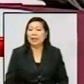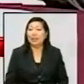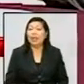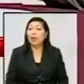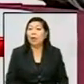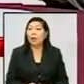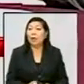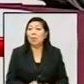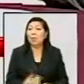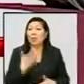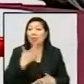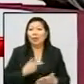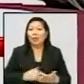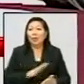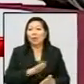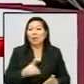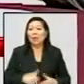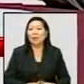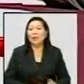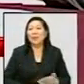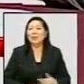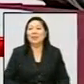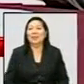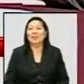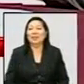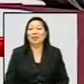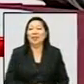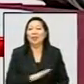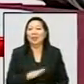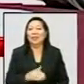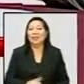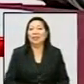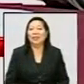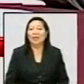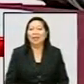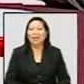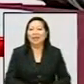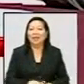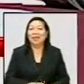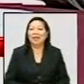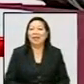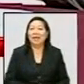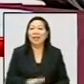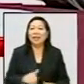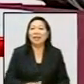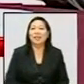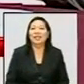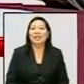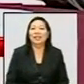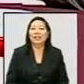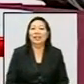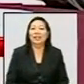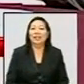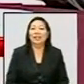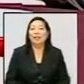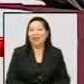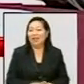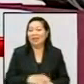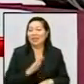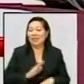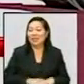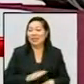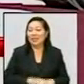Como pacientes queremos invocar a ustedes, a los miembros de la comisión, a usted, señor presidente,